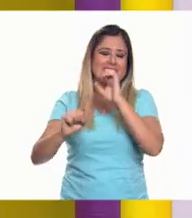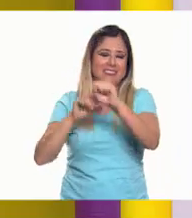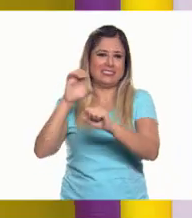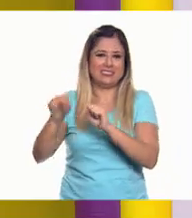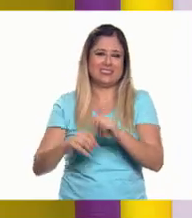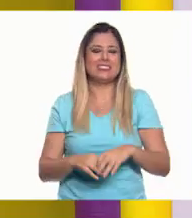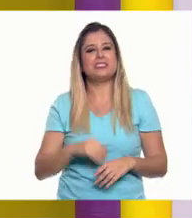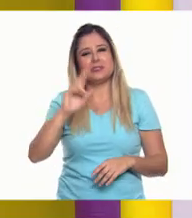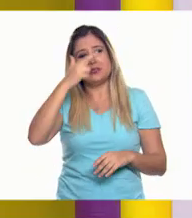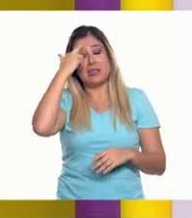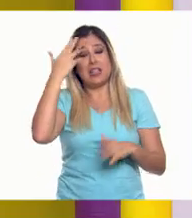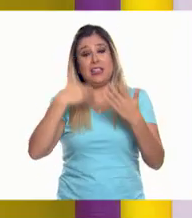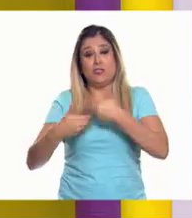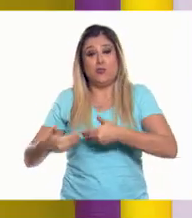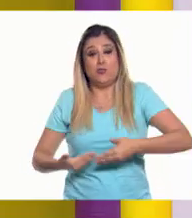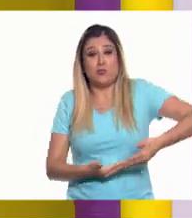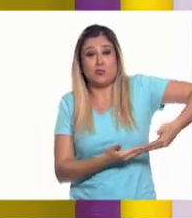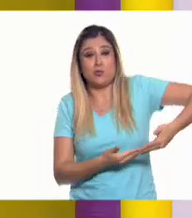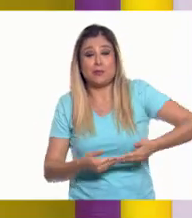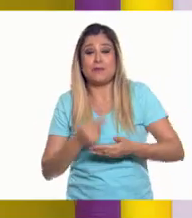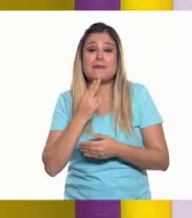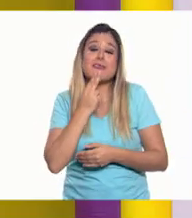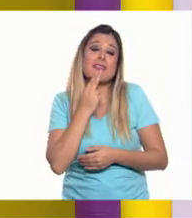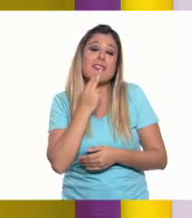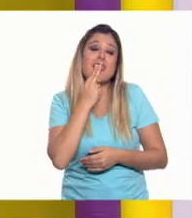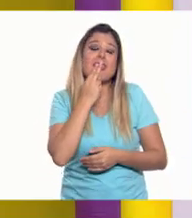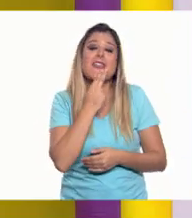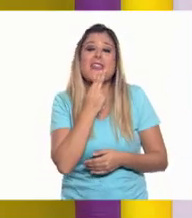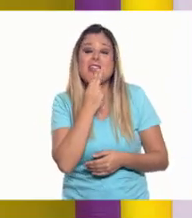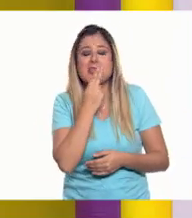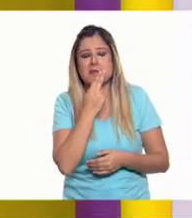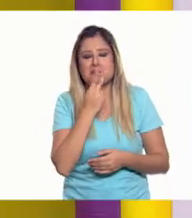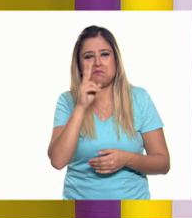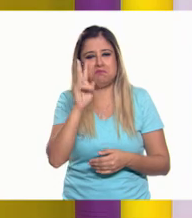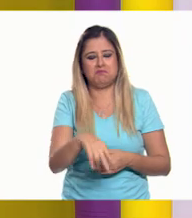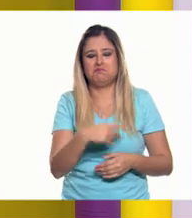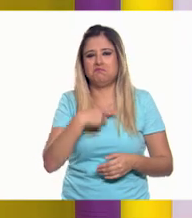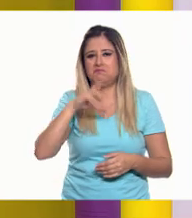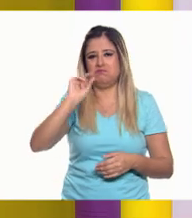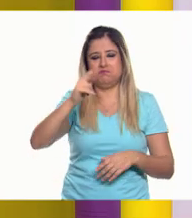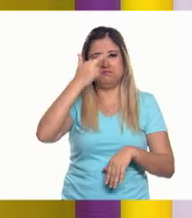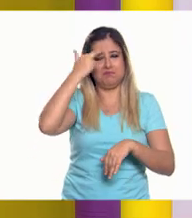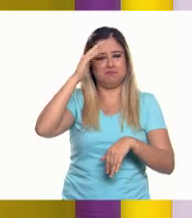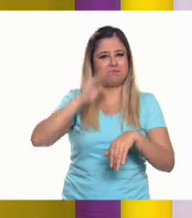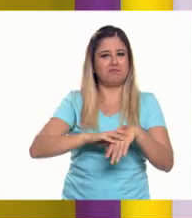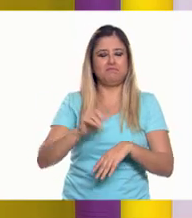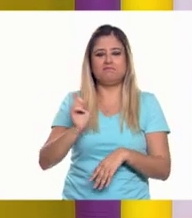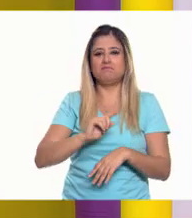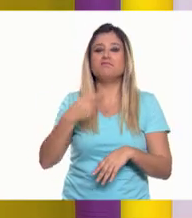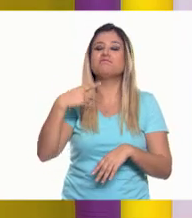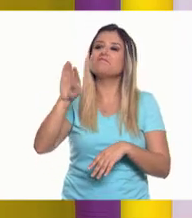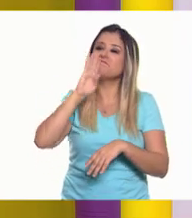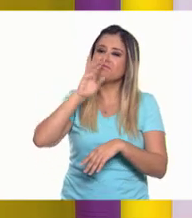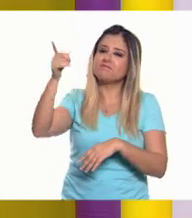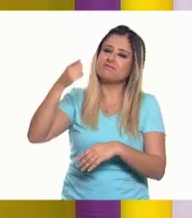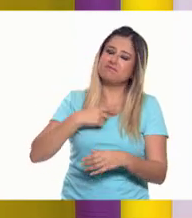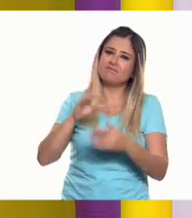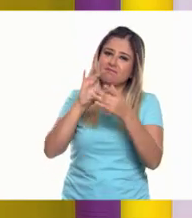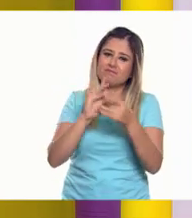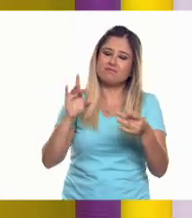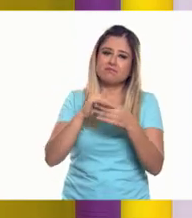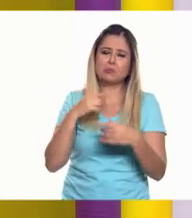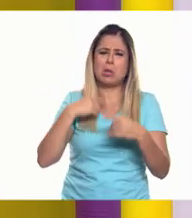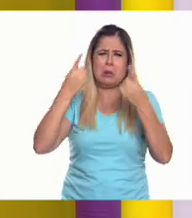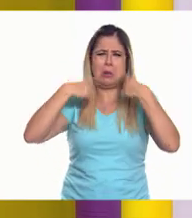cuando estábamos muy pequeños empezaban a salir los dientes, definitivamente no me acuerdo, pero sí mi mamá me platicó que